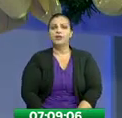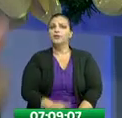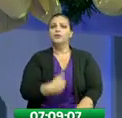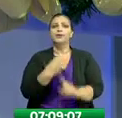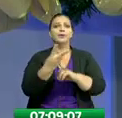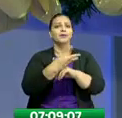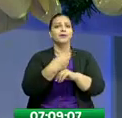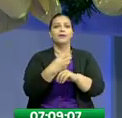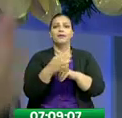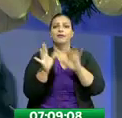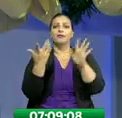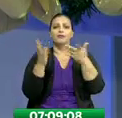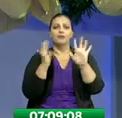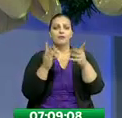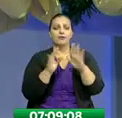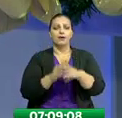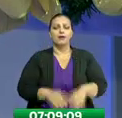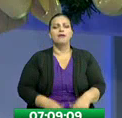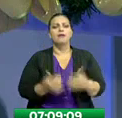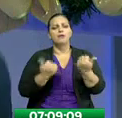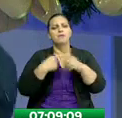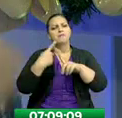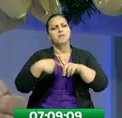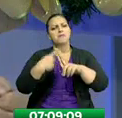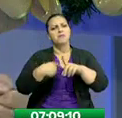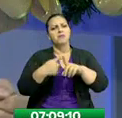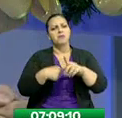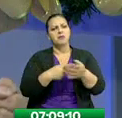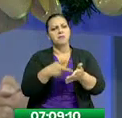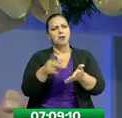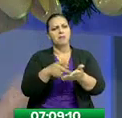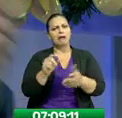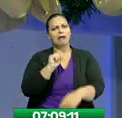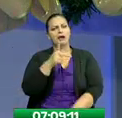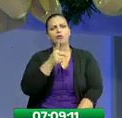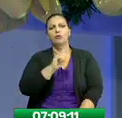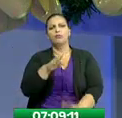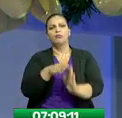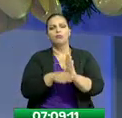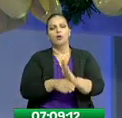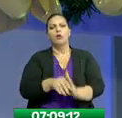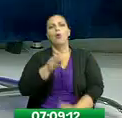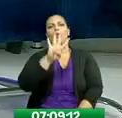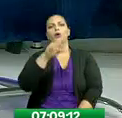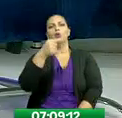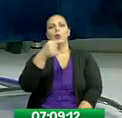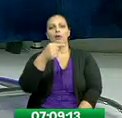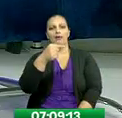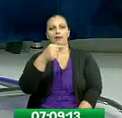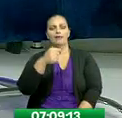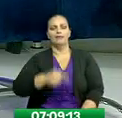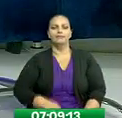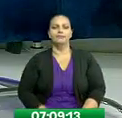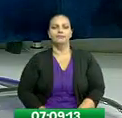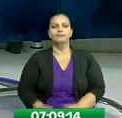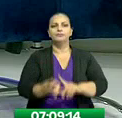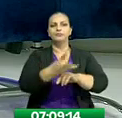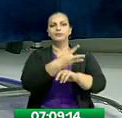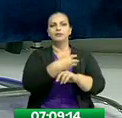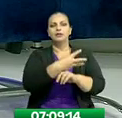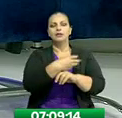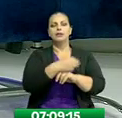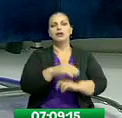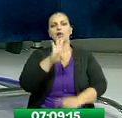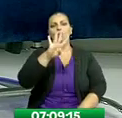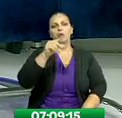tarifas, estamos bajando, hemos bajado las tarifas y vamos a ir a Internet de calidad, 4G. ¿En qué medida esa reducción de las tarifas del